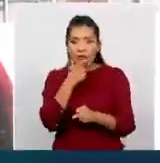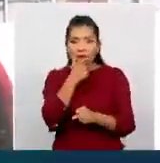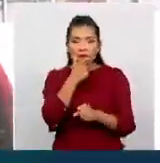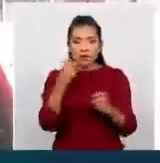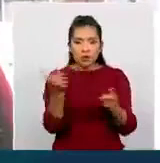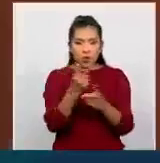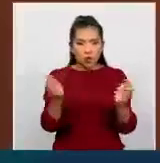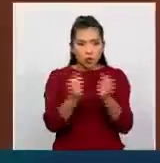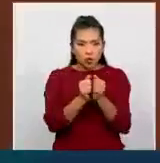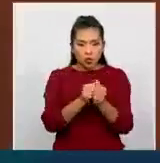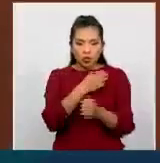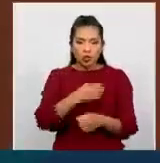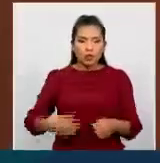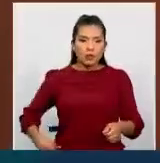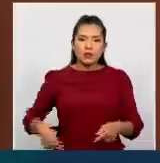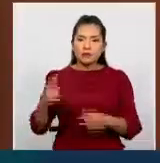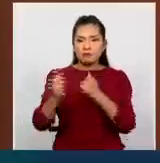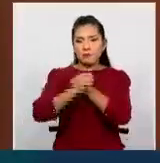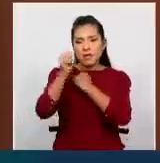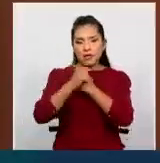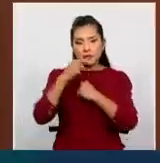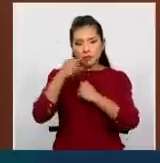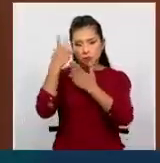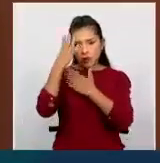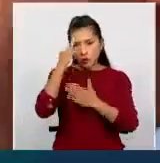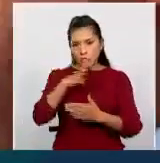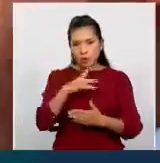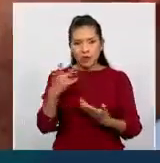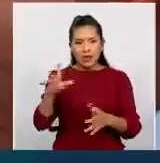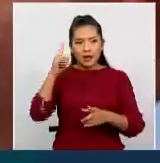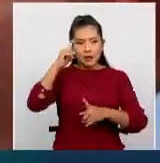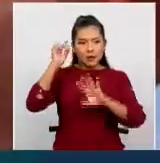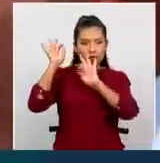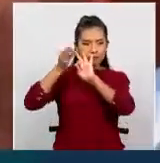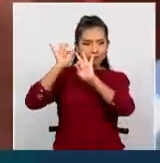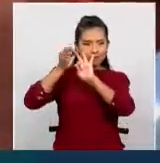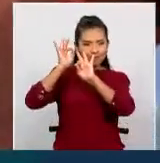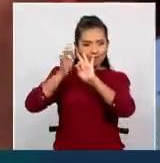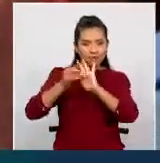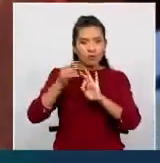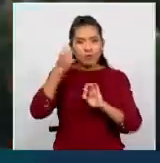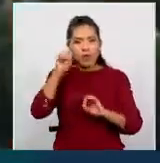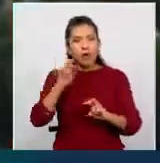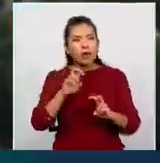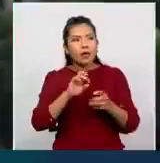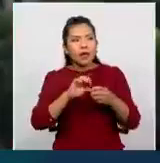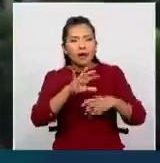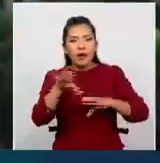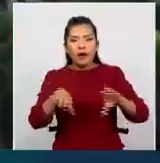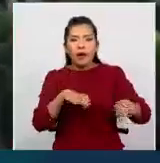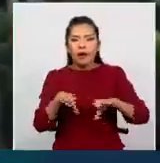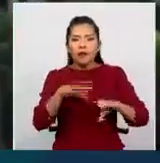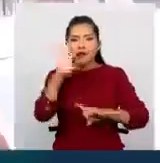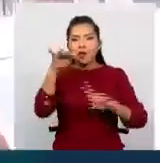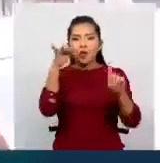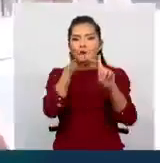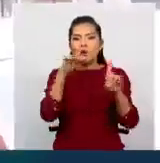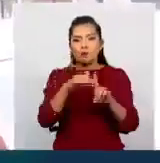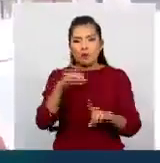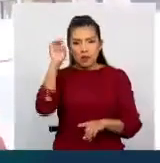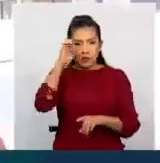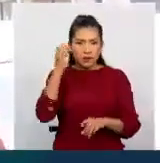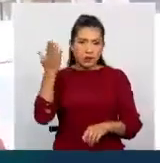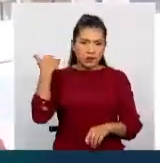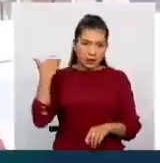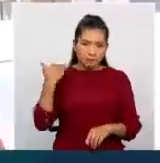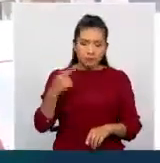Camacho desde la gobernación. Walter Chávez es la persona táctica y peligrosa que opera políticamente desde la gobernación cruceña. Camacho le